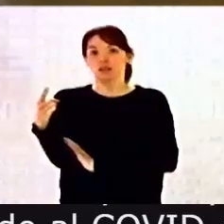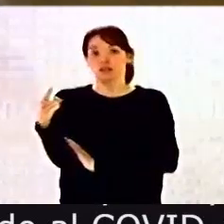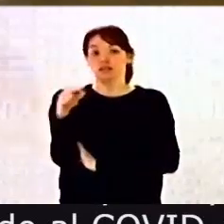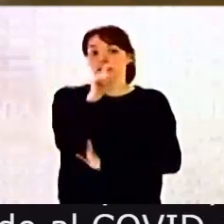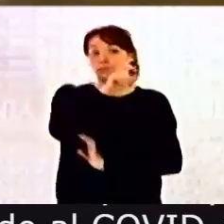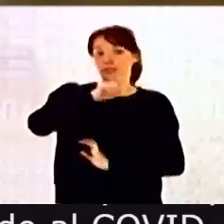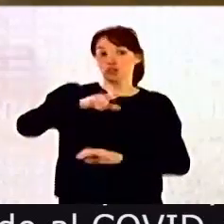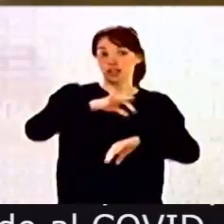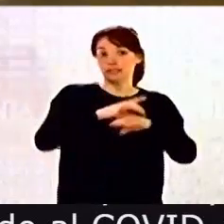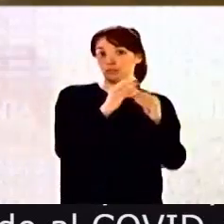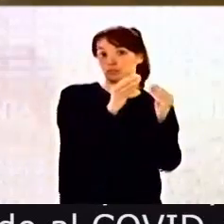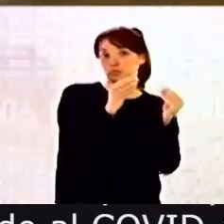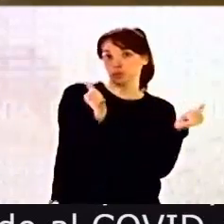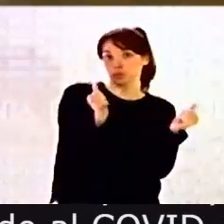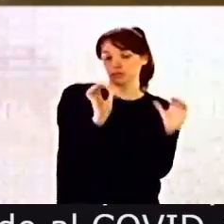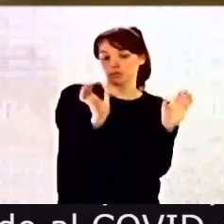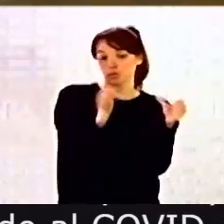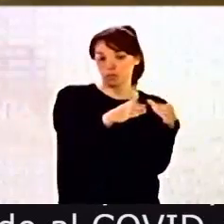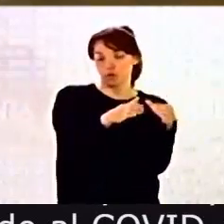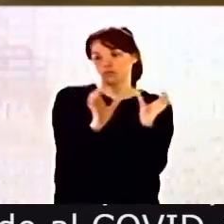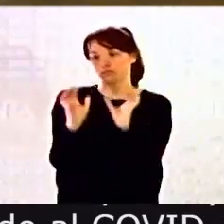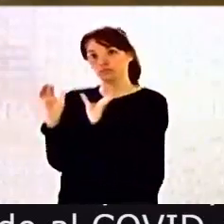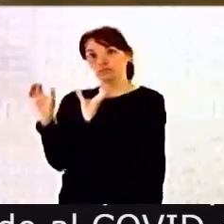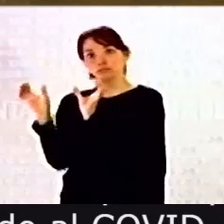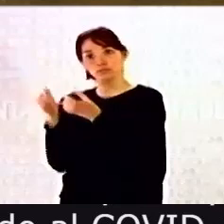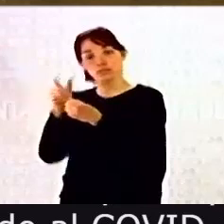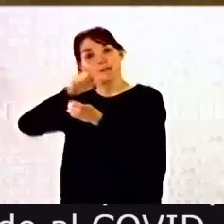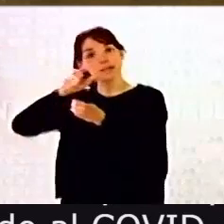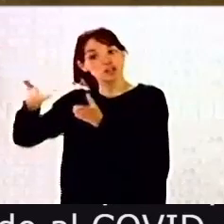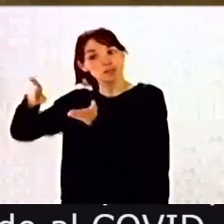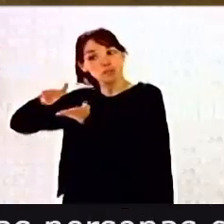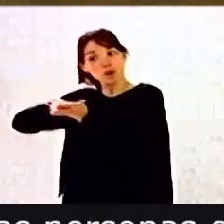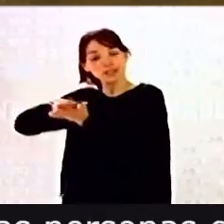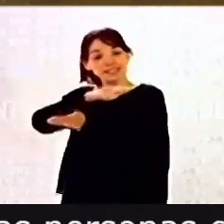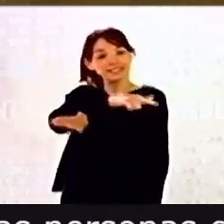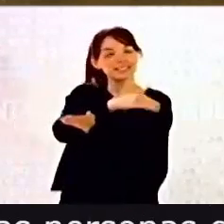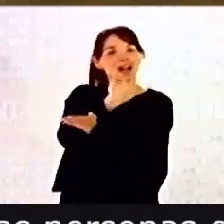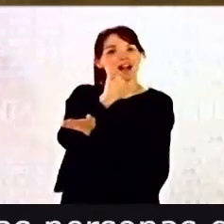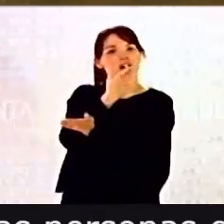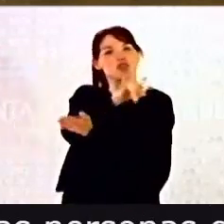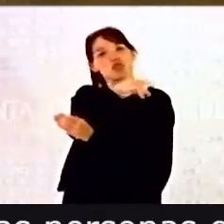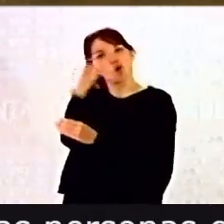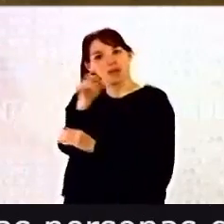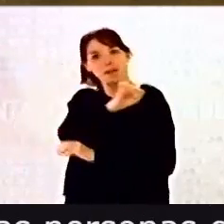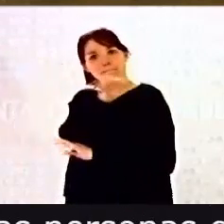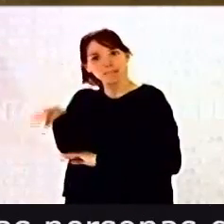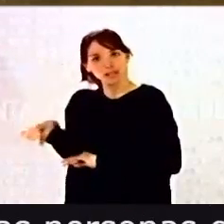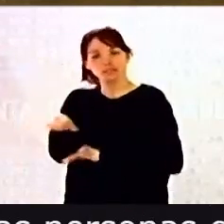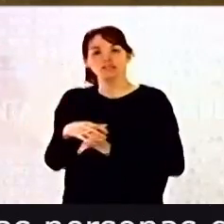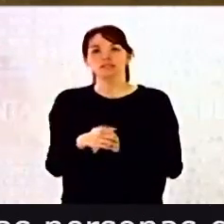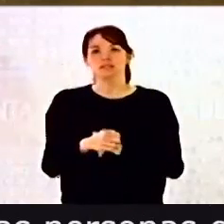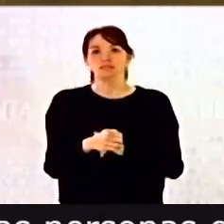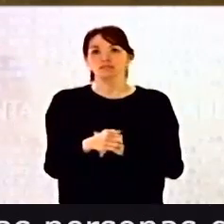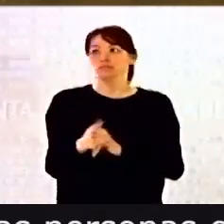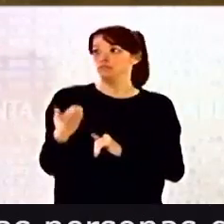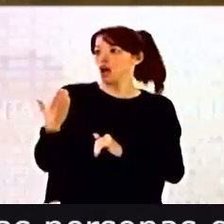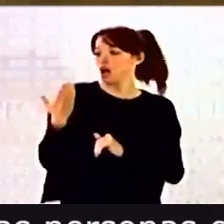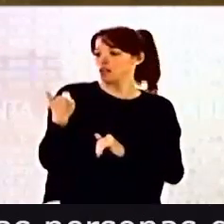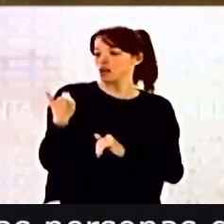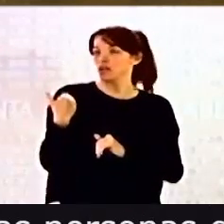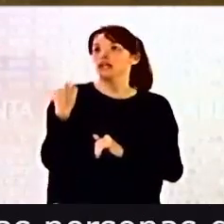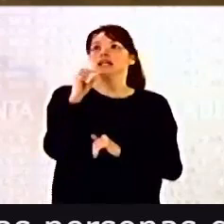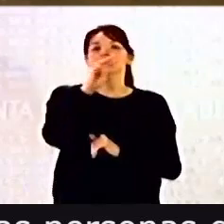personas curadas frente a las personas que han fallecido. En el último día se han incorporado